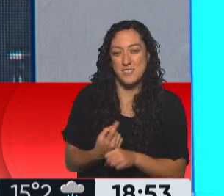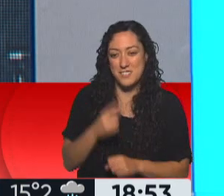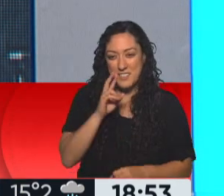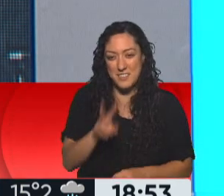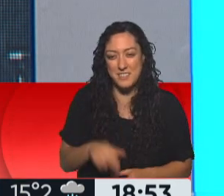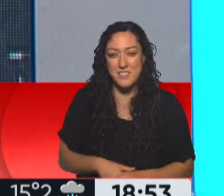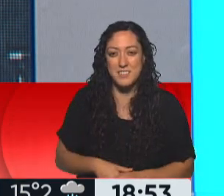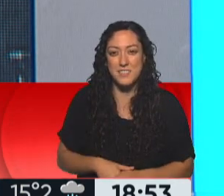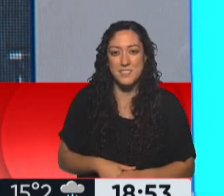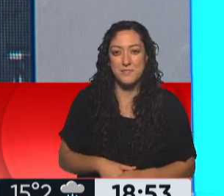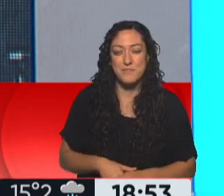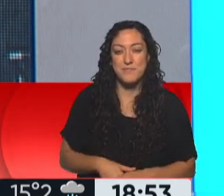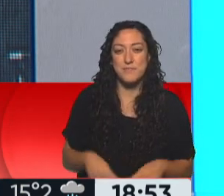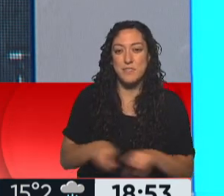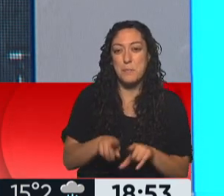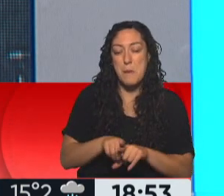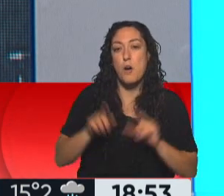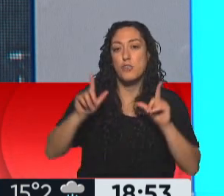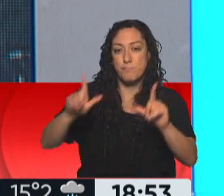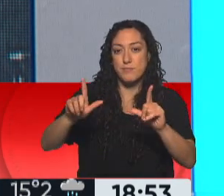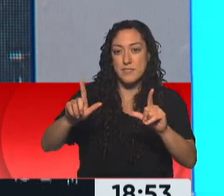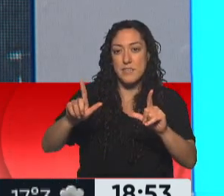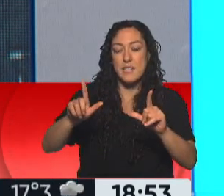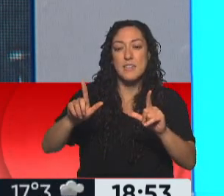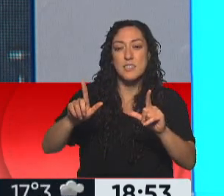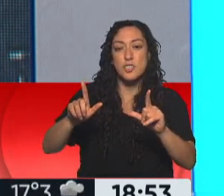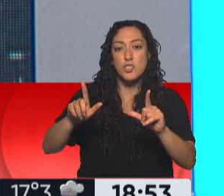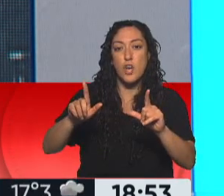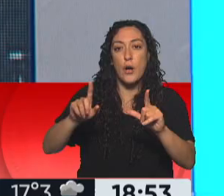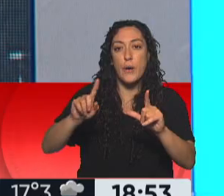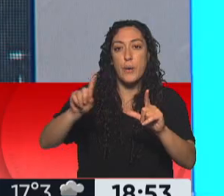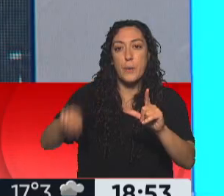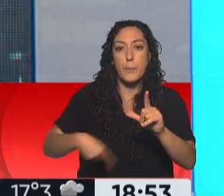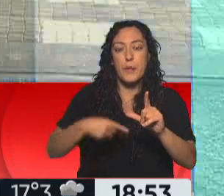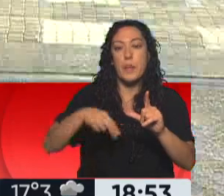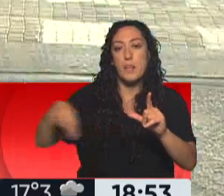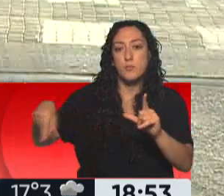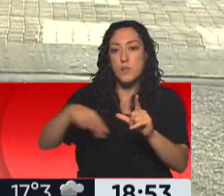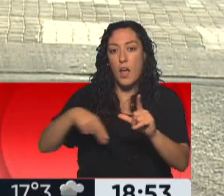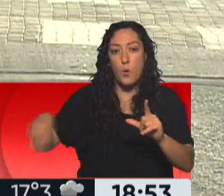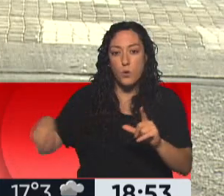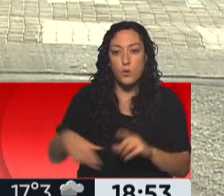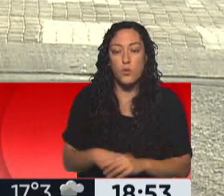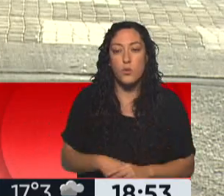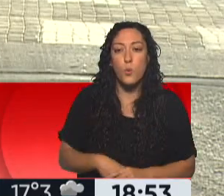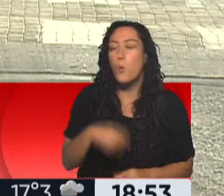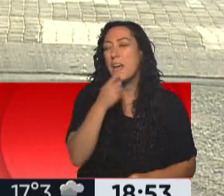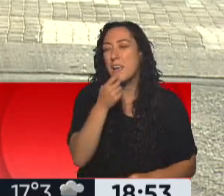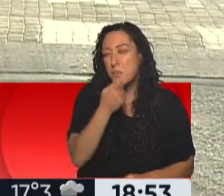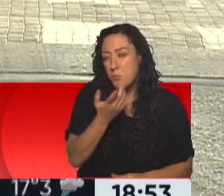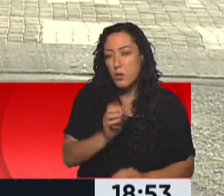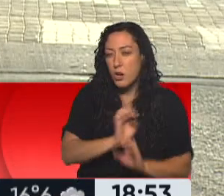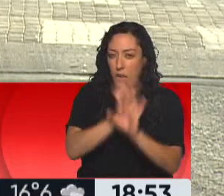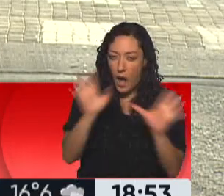mobiliario urbano no pueden ser obstáculos para desplazarnos. Un ejemplo muy claro